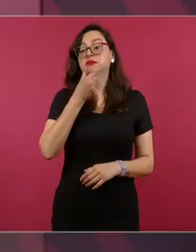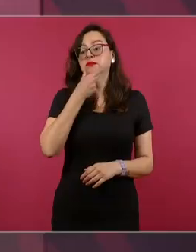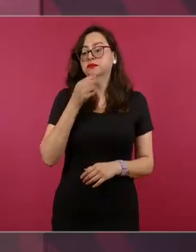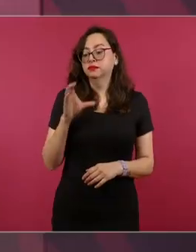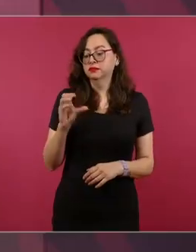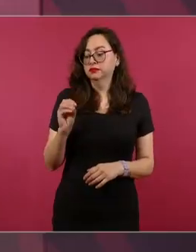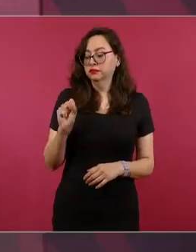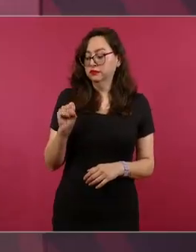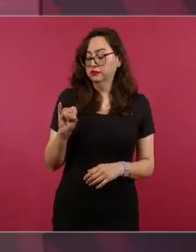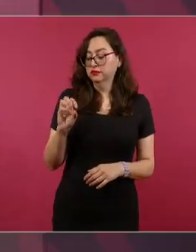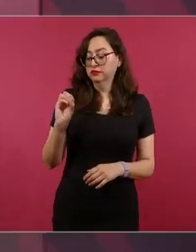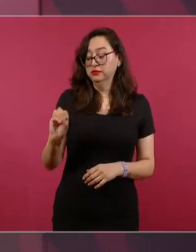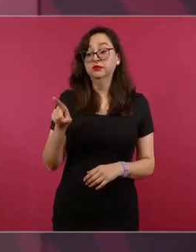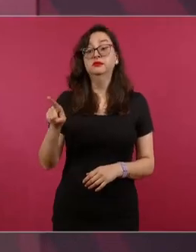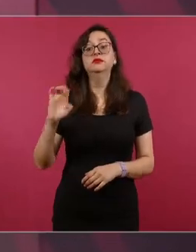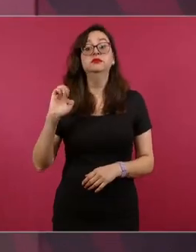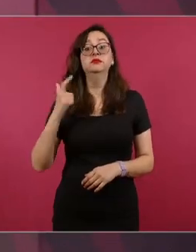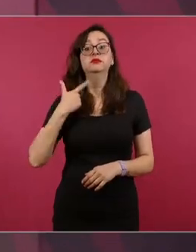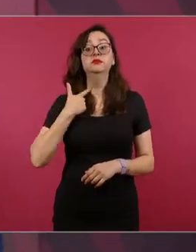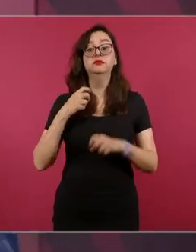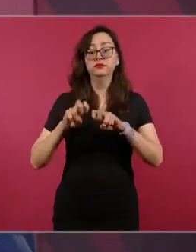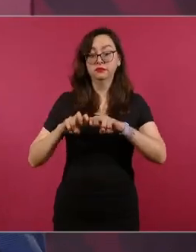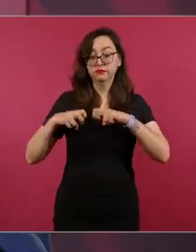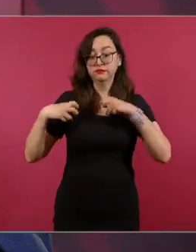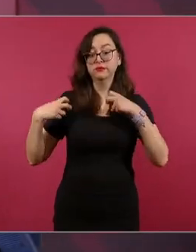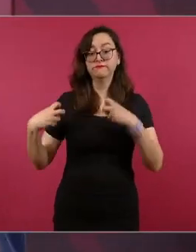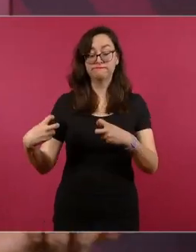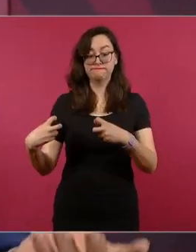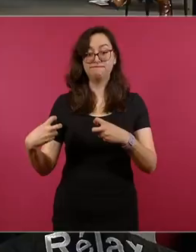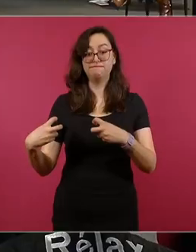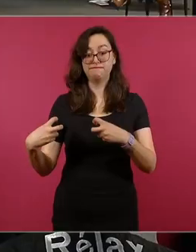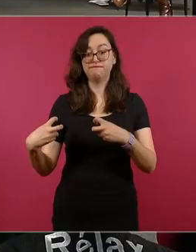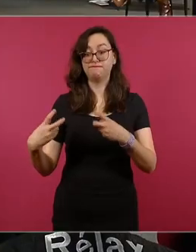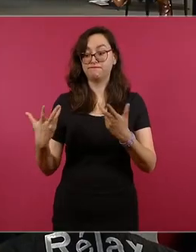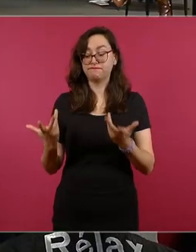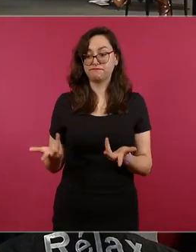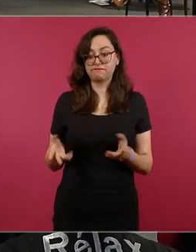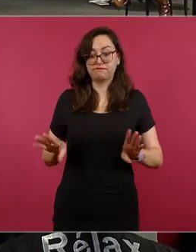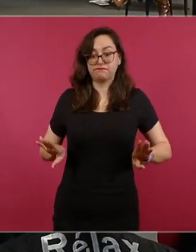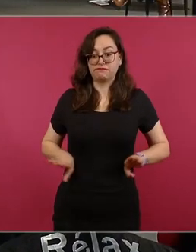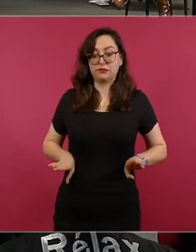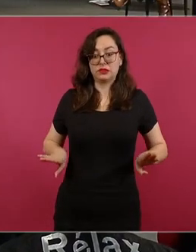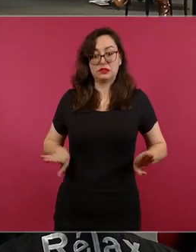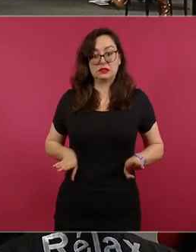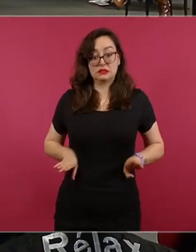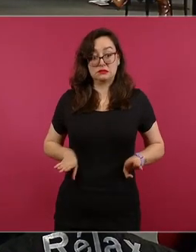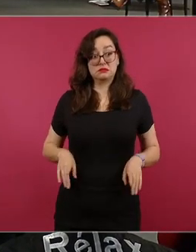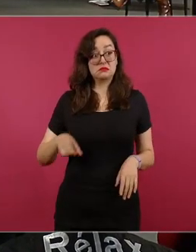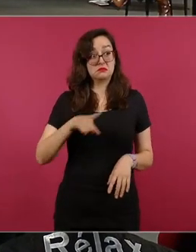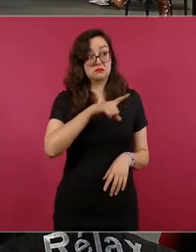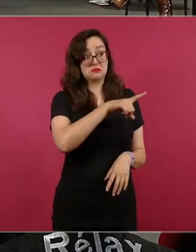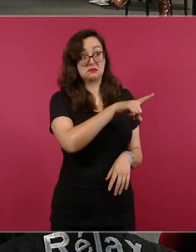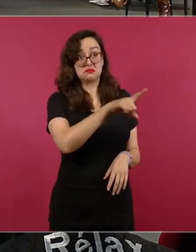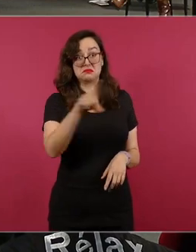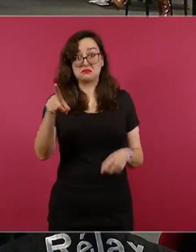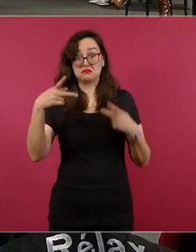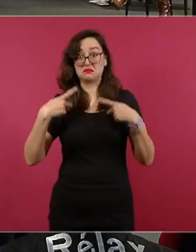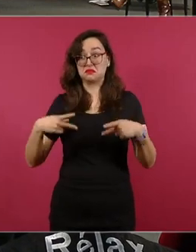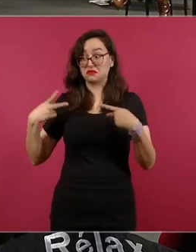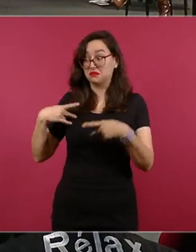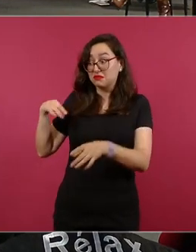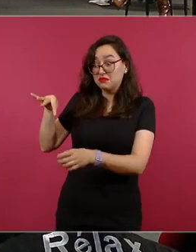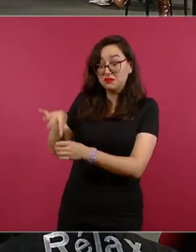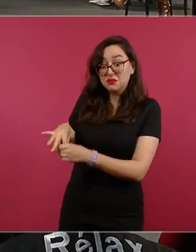no aprobaría, ¿quién votaría por él?